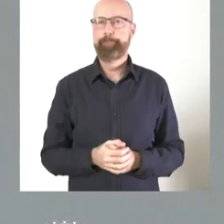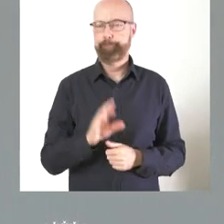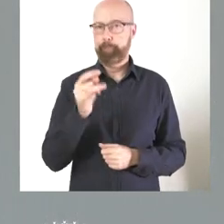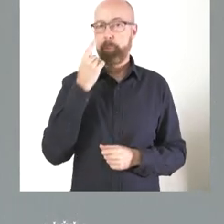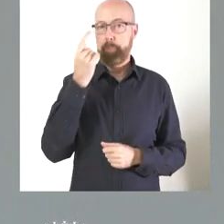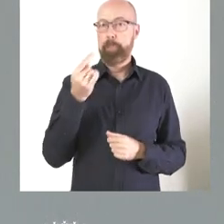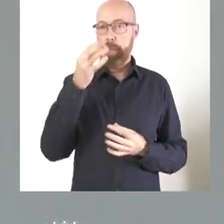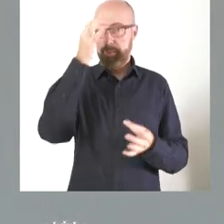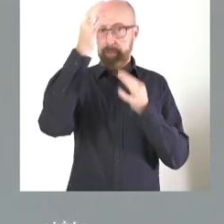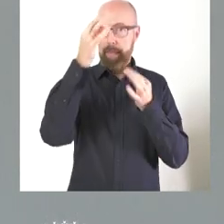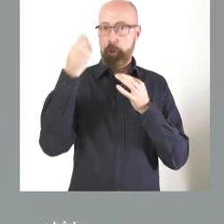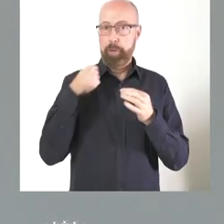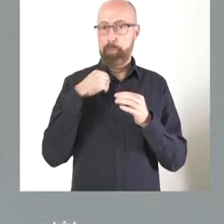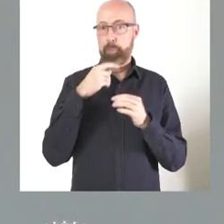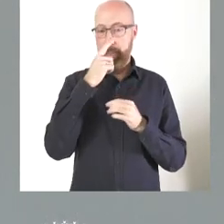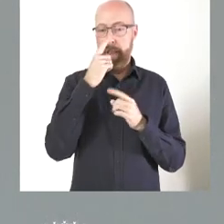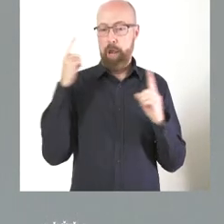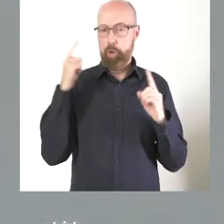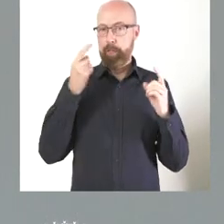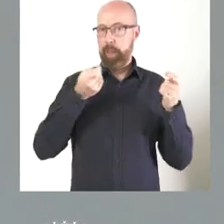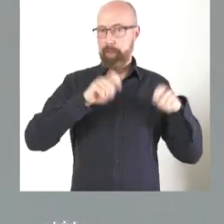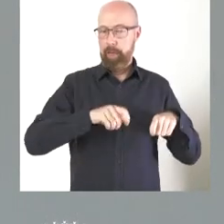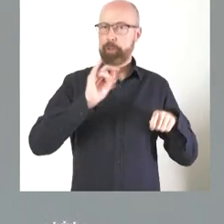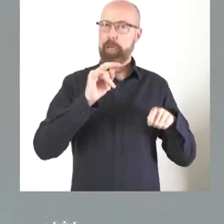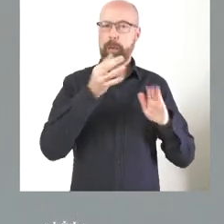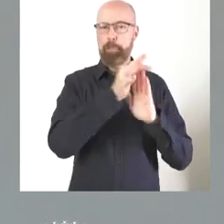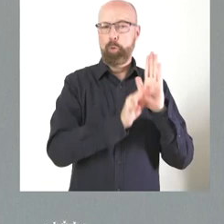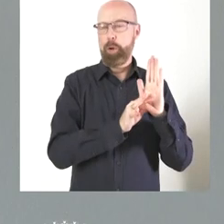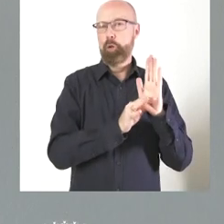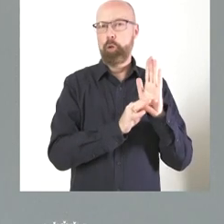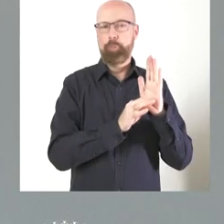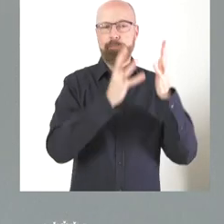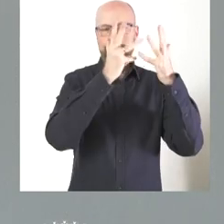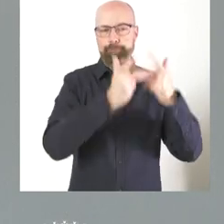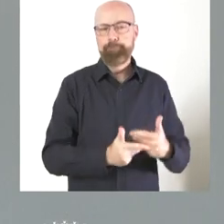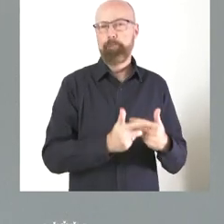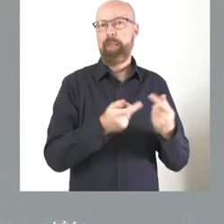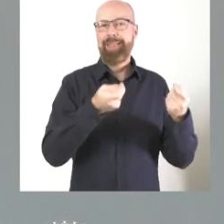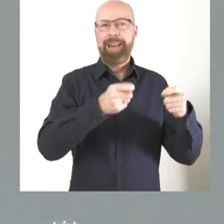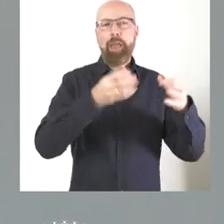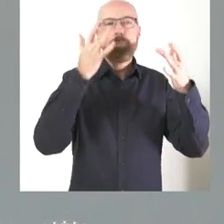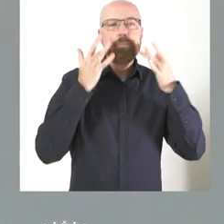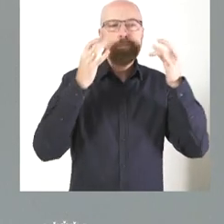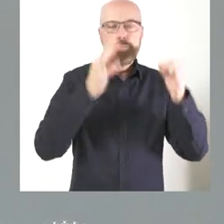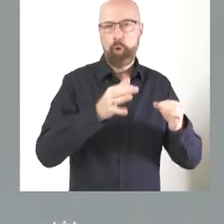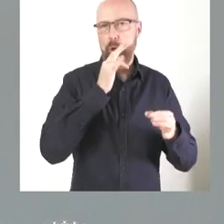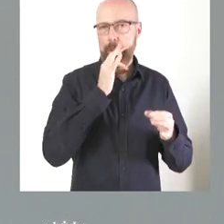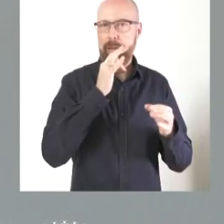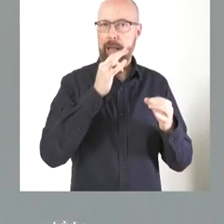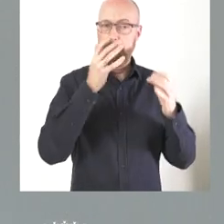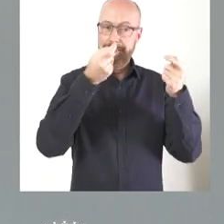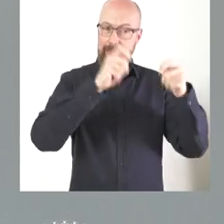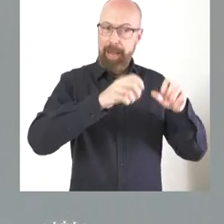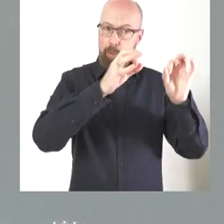Finalizó el ejercicio todavía nos ha liquidado el presupuesto y el momento en que se liquide pues estará a su disposición y por tanto lo haremos